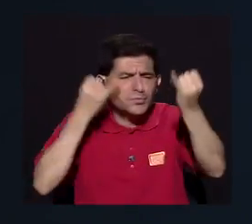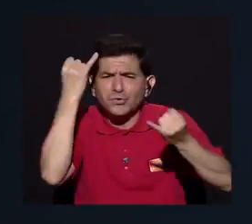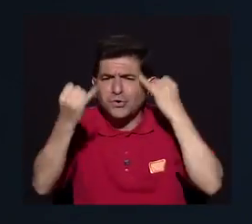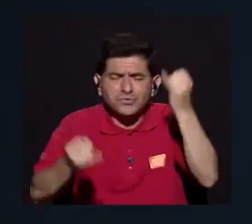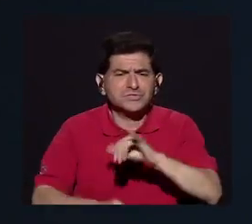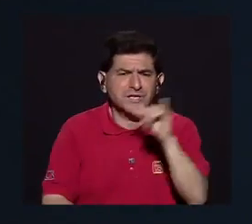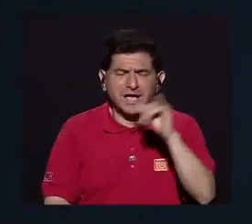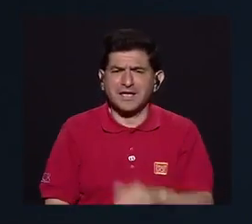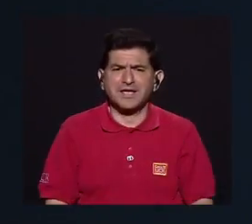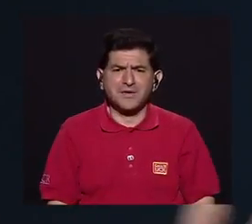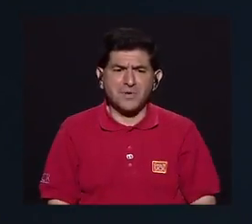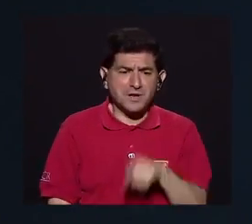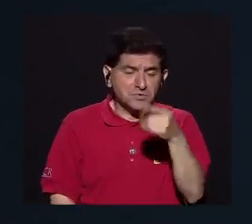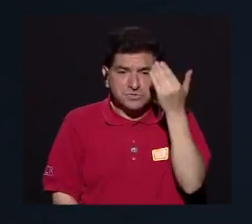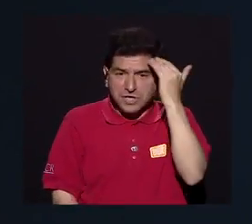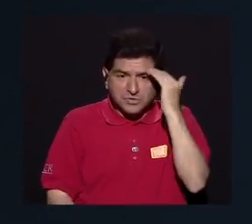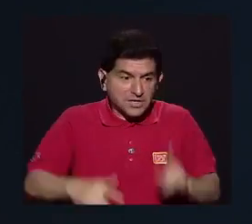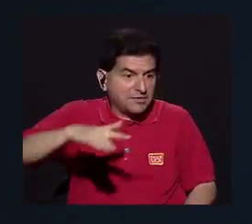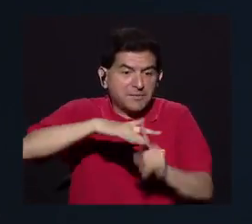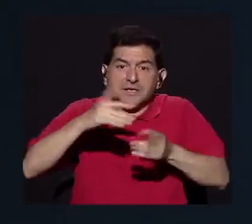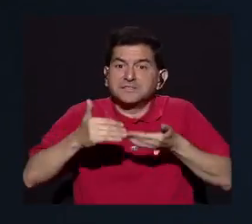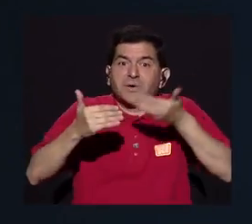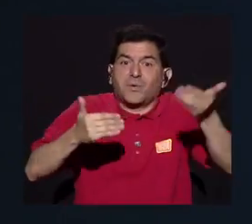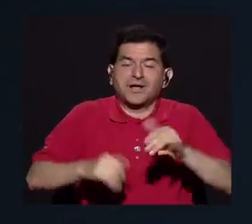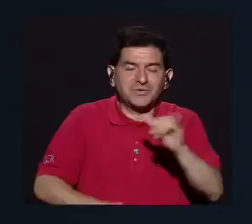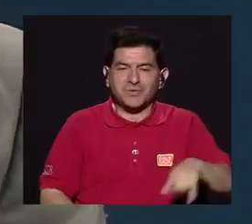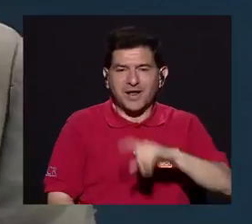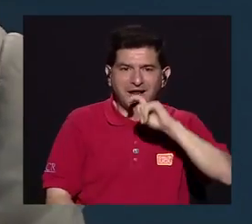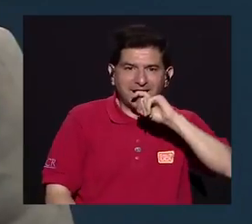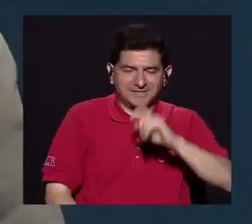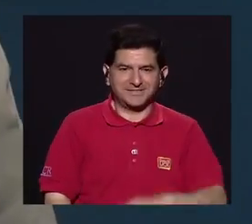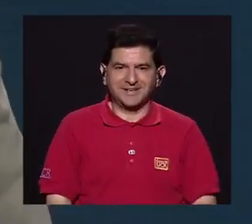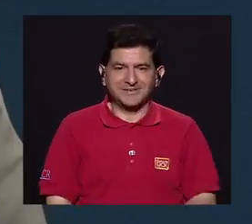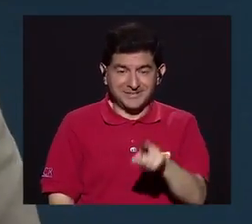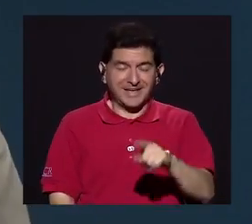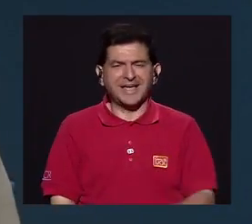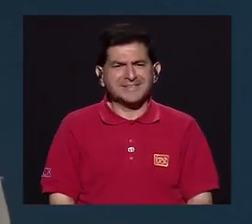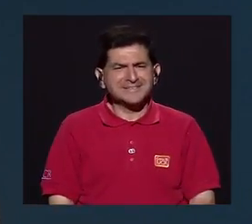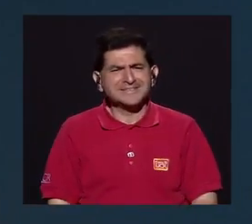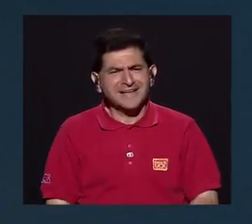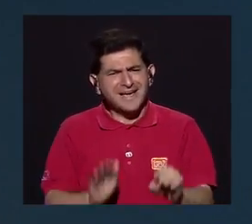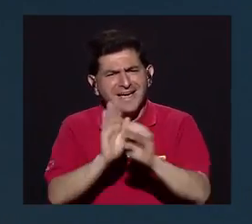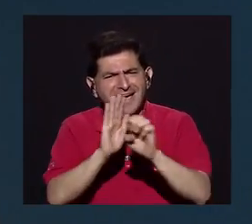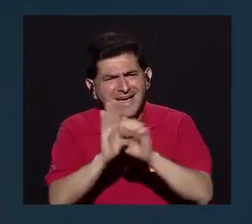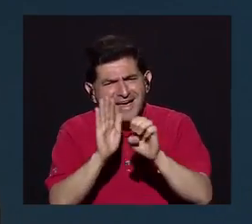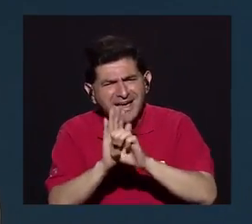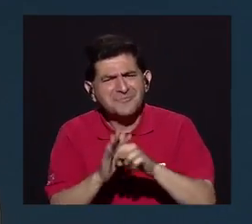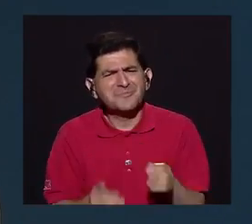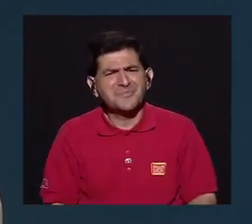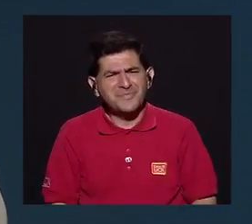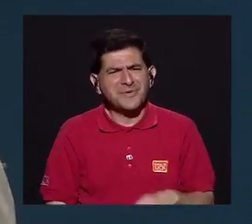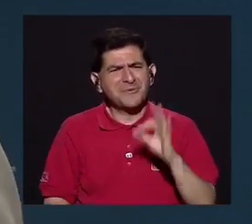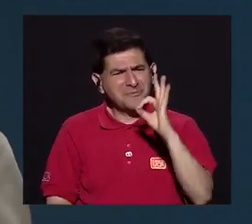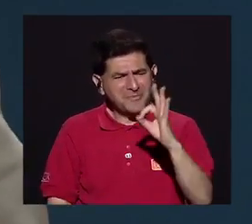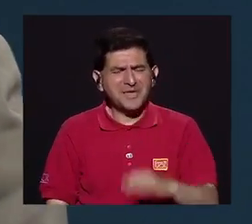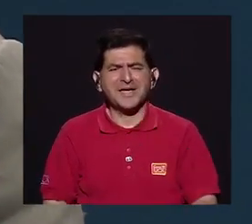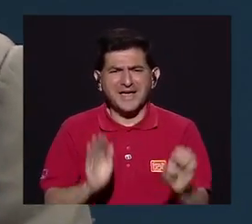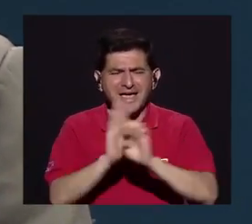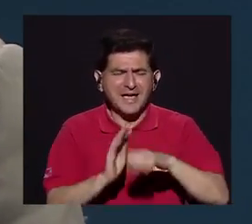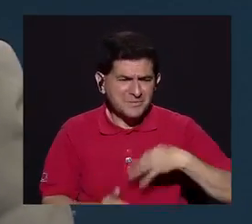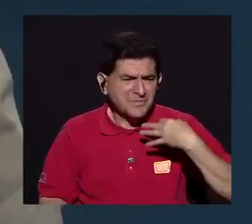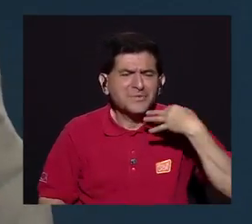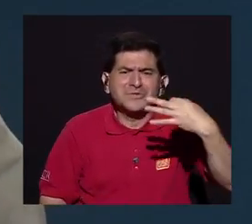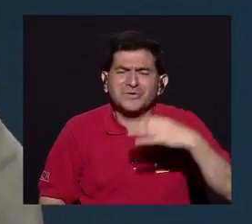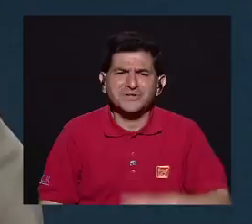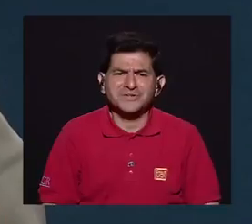ideas son como los euros, nunca sabes cuándo van a llegar y ahí están, ¿no? Es hermoso este ejemplo y voy a tratar de ponerlo en un ejemplo de vida